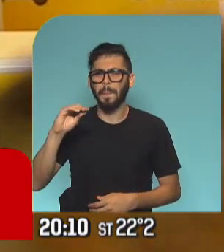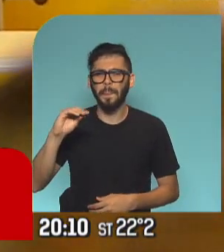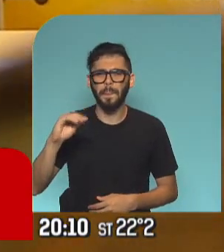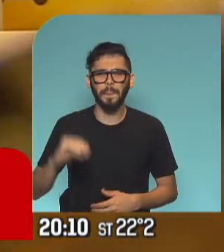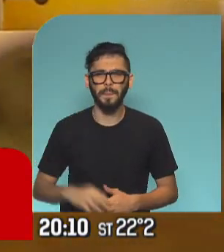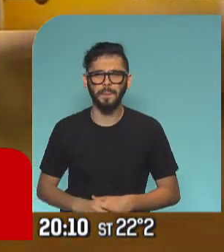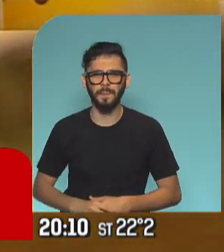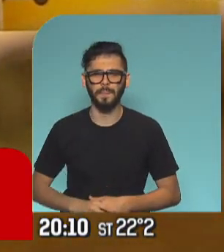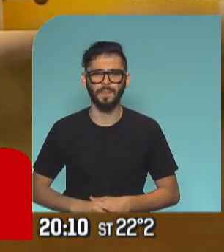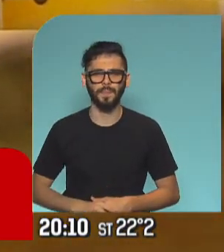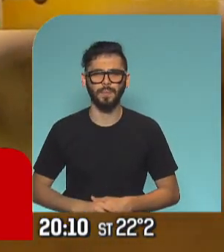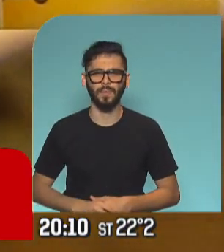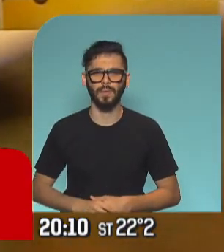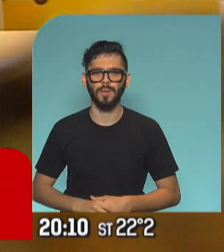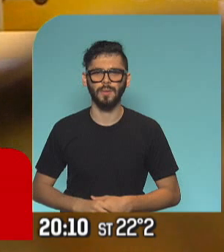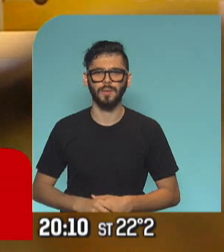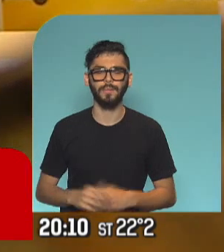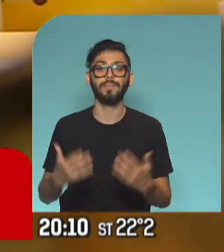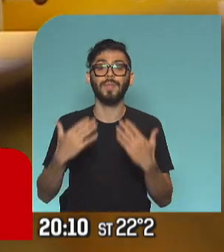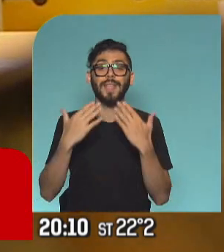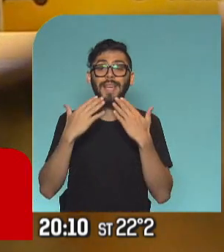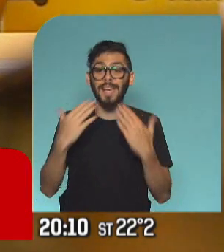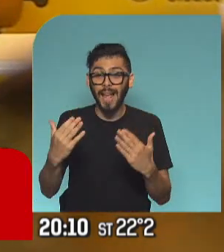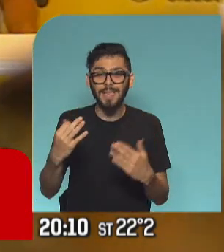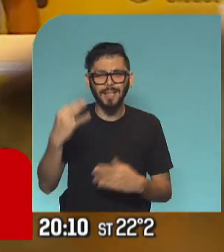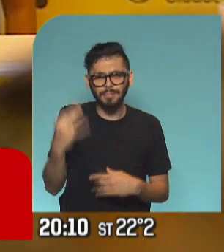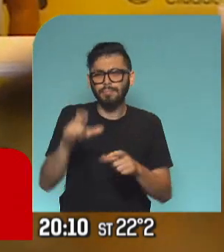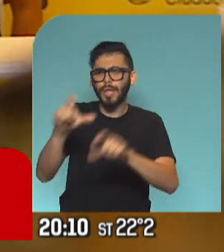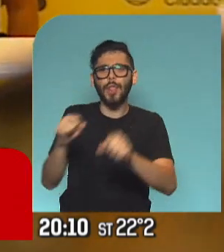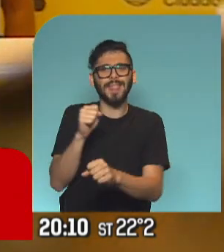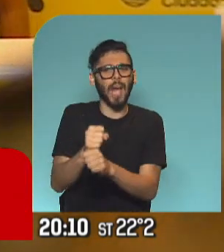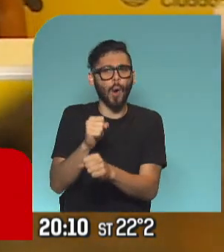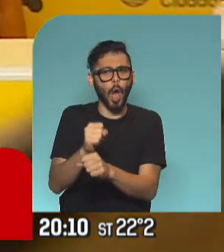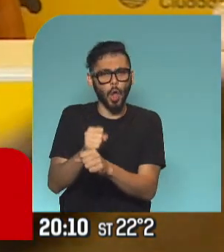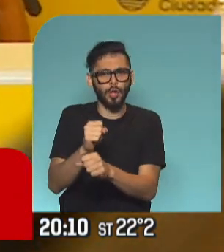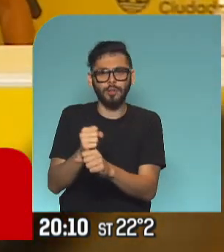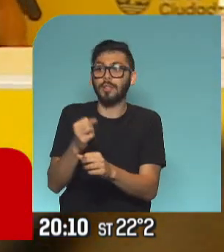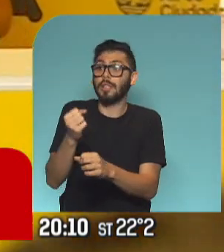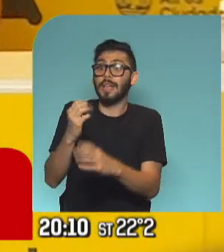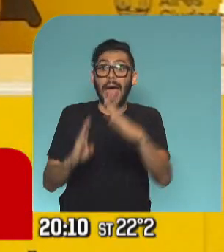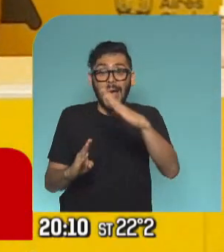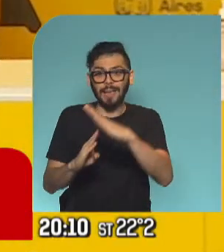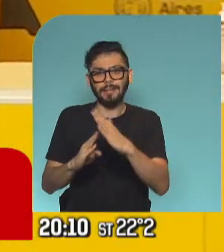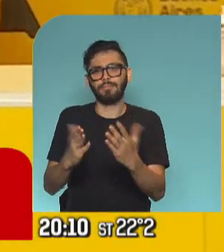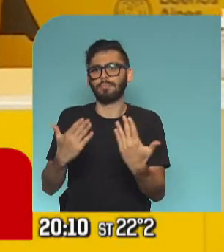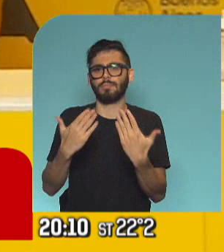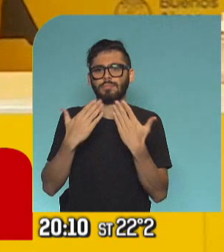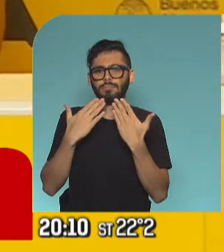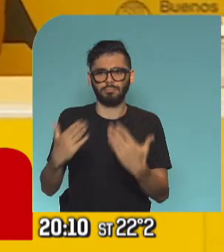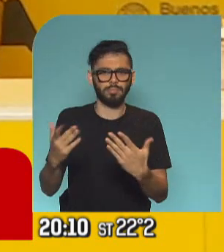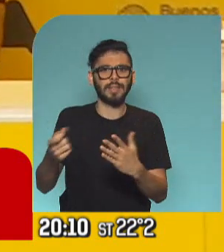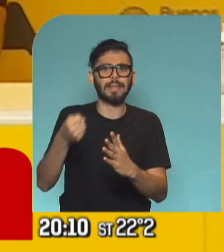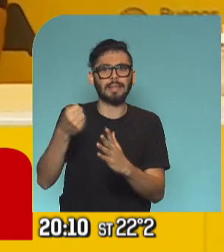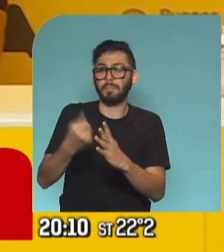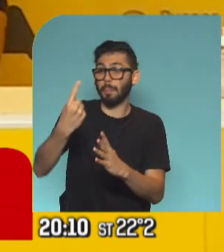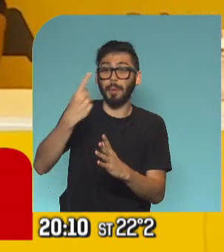cuidados que tenemos que tomar. Gracias especialmente a todos los trabajadores que cumplen tareas esenciales, que están dando esta pelea desde el